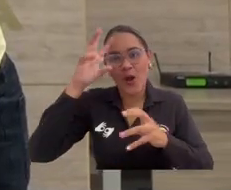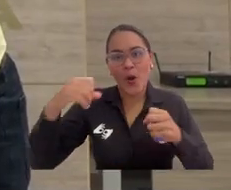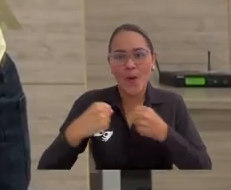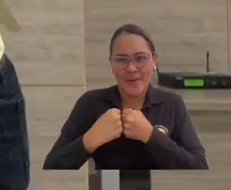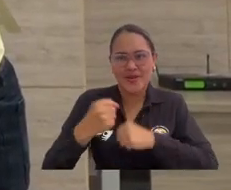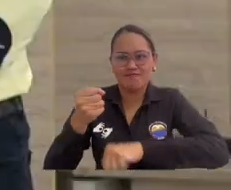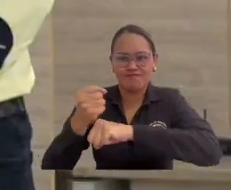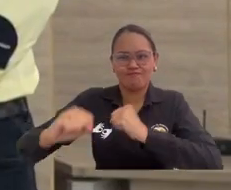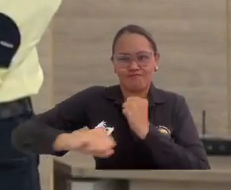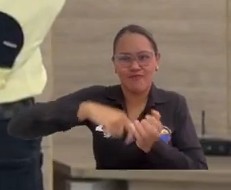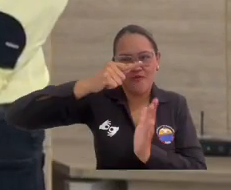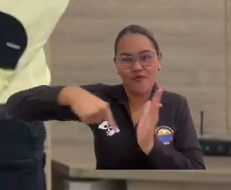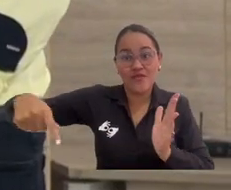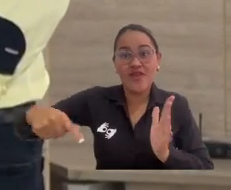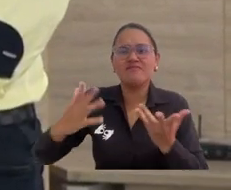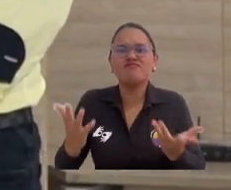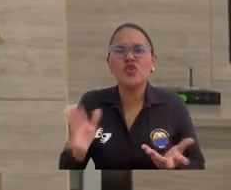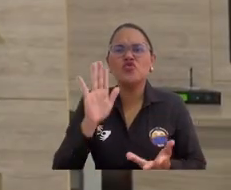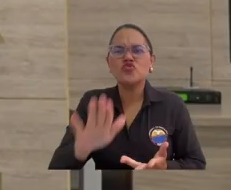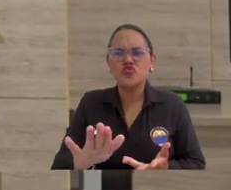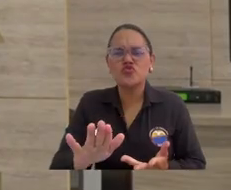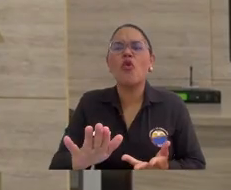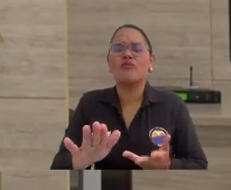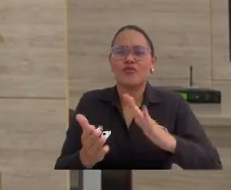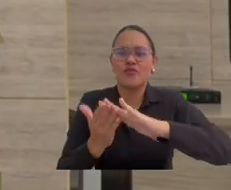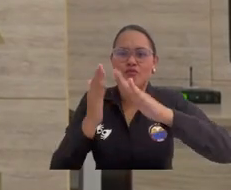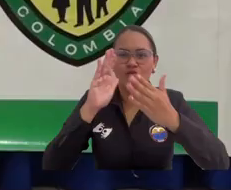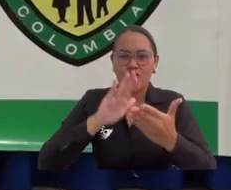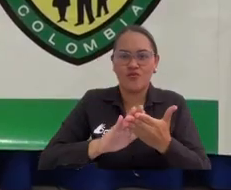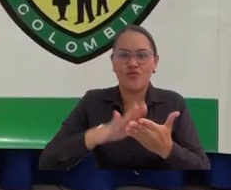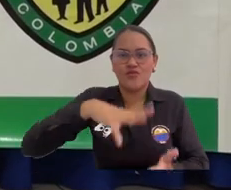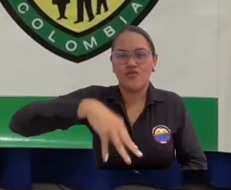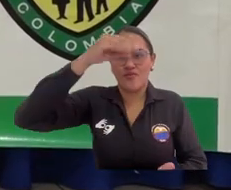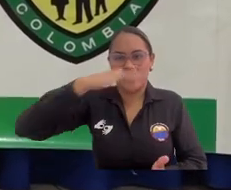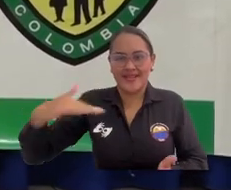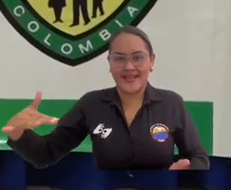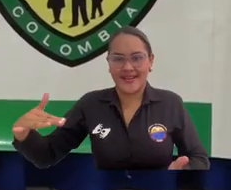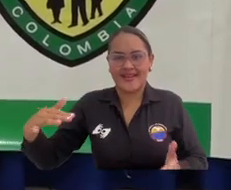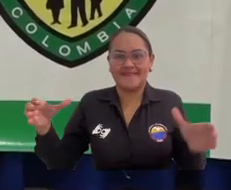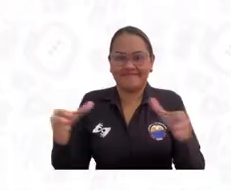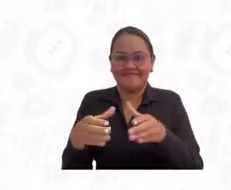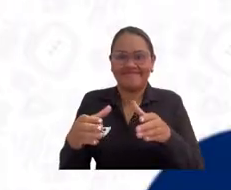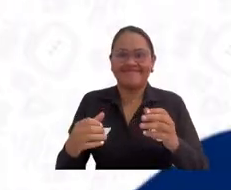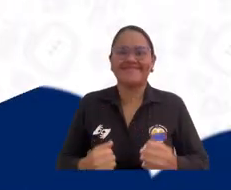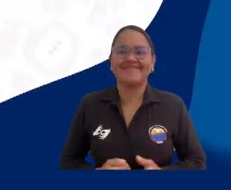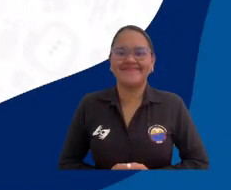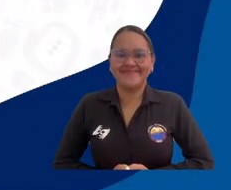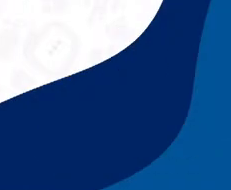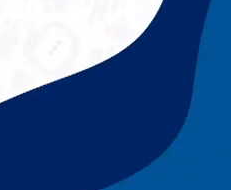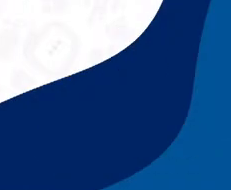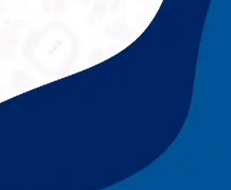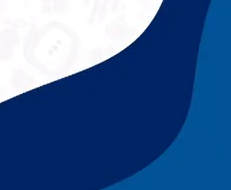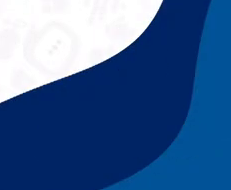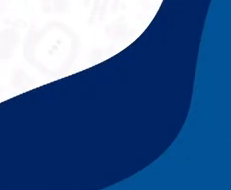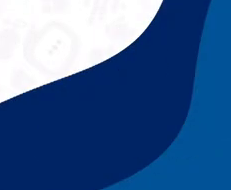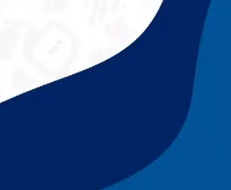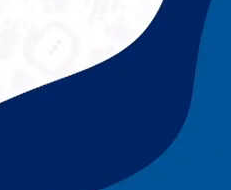Hoy celebramos la firma de convenio marco de cooperación con la Federación Comunal del Magdalena.